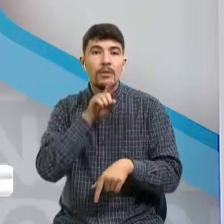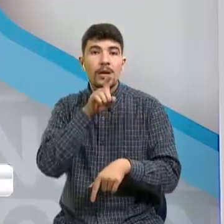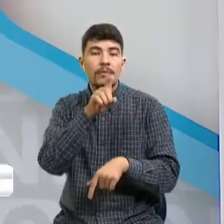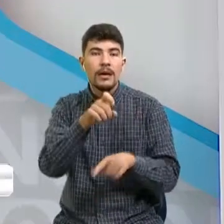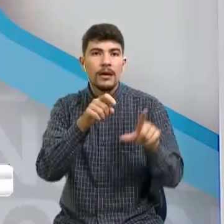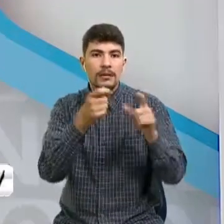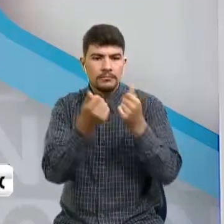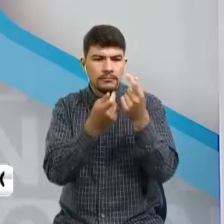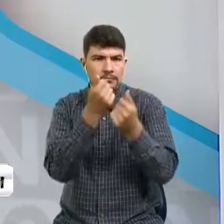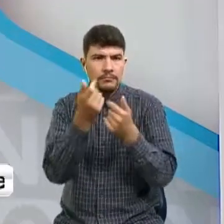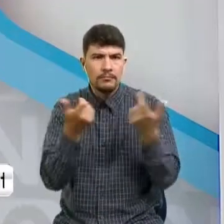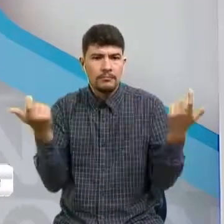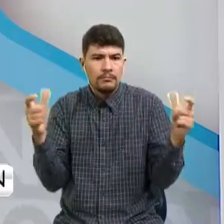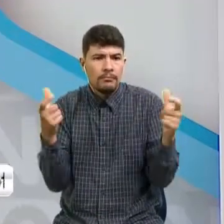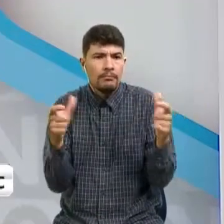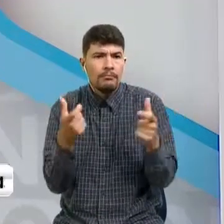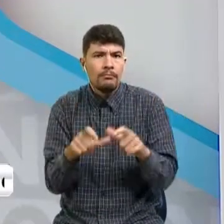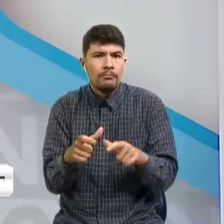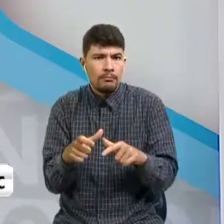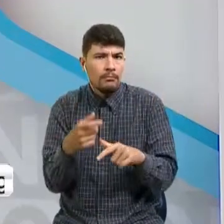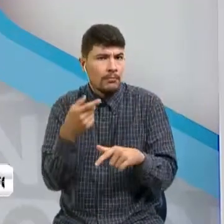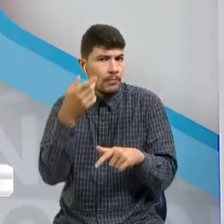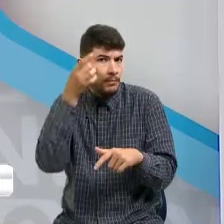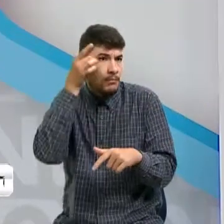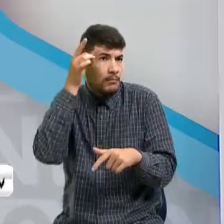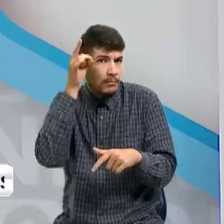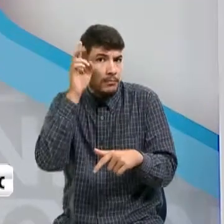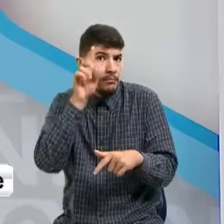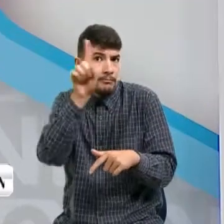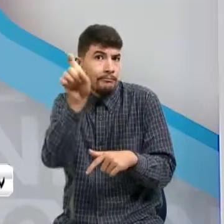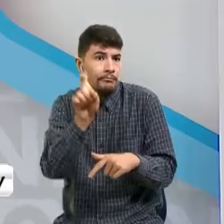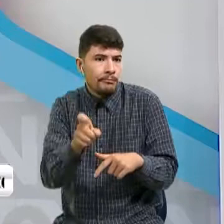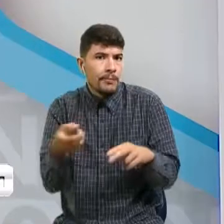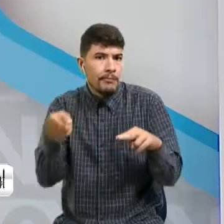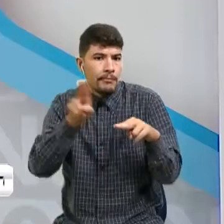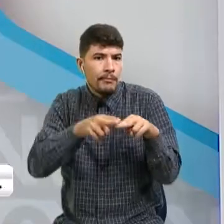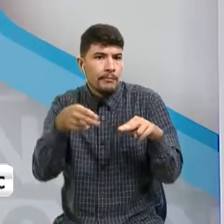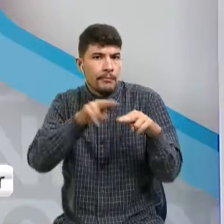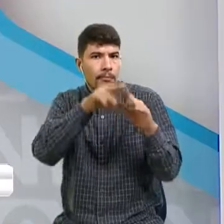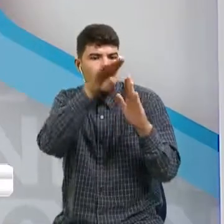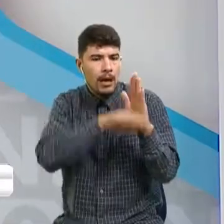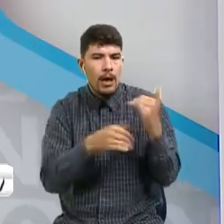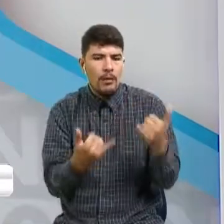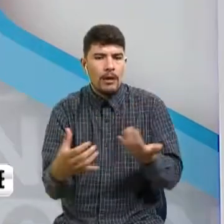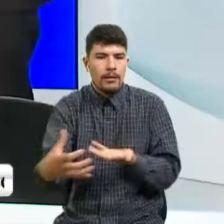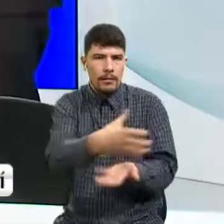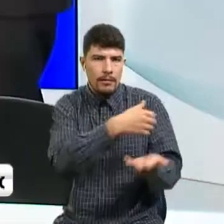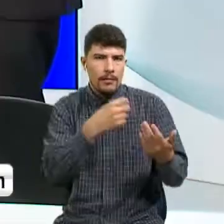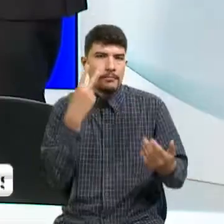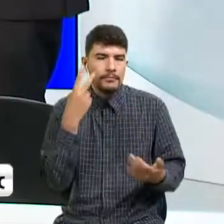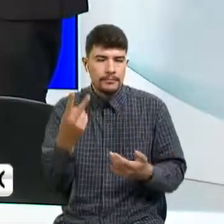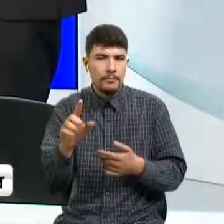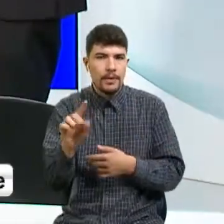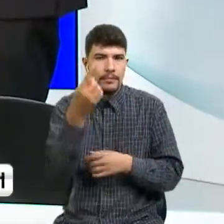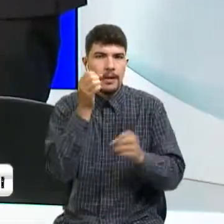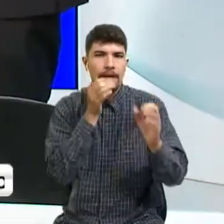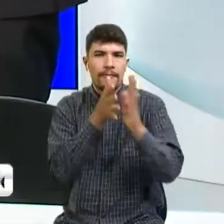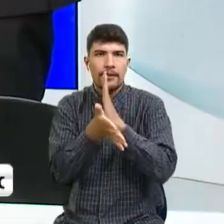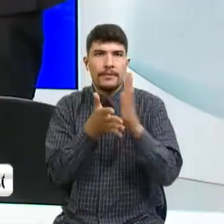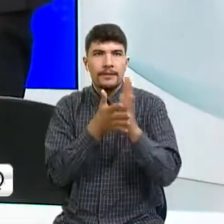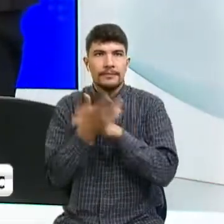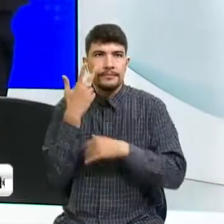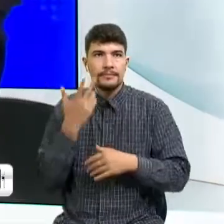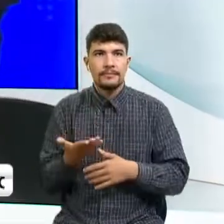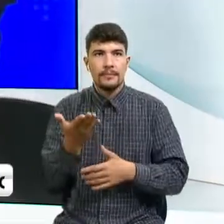que reducían supuestamente el déficit de por parte de la alcaldía de lo que hacía ha venido recuperando veamos esta primera información que